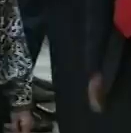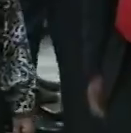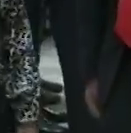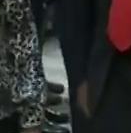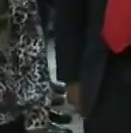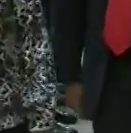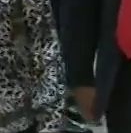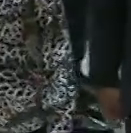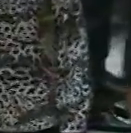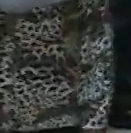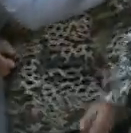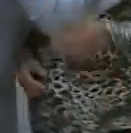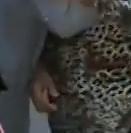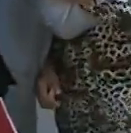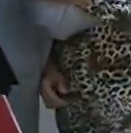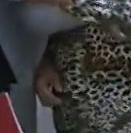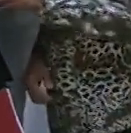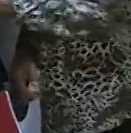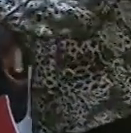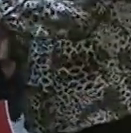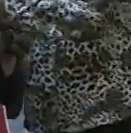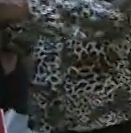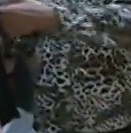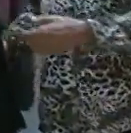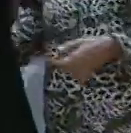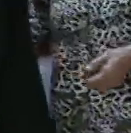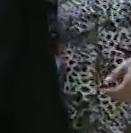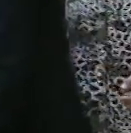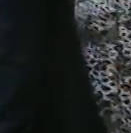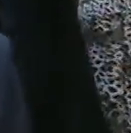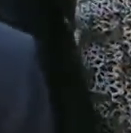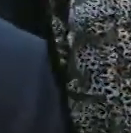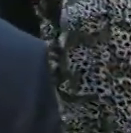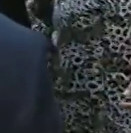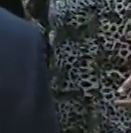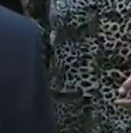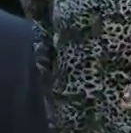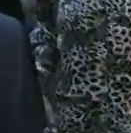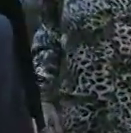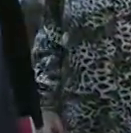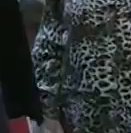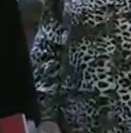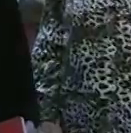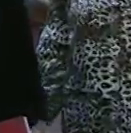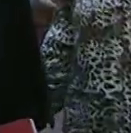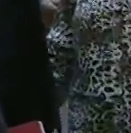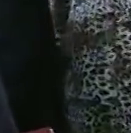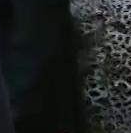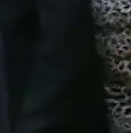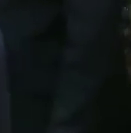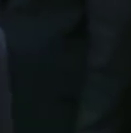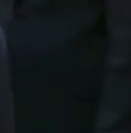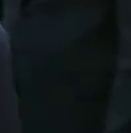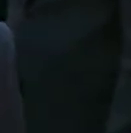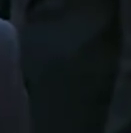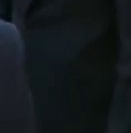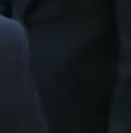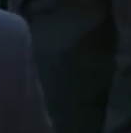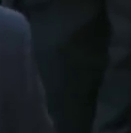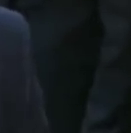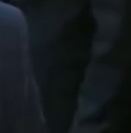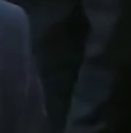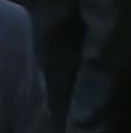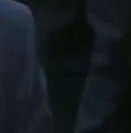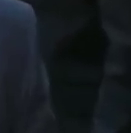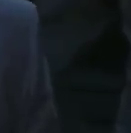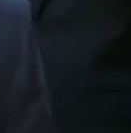primera vicepresidenta de la Asamblea Nacional Constituyente, rechazaba la aprobación de un documento por parte de la Asamblea Nacional en